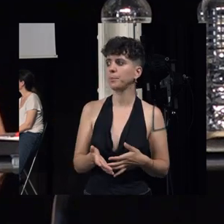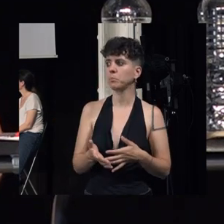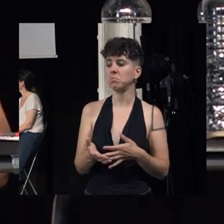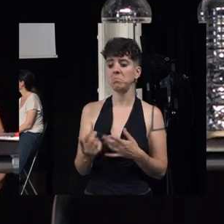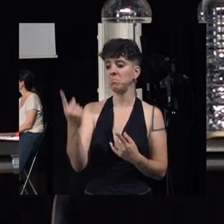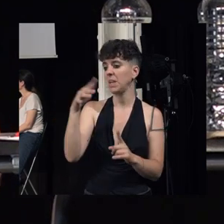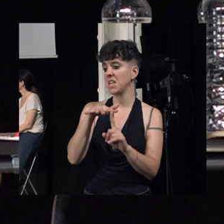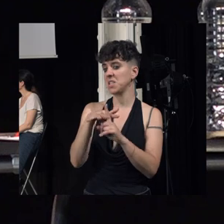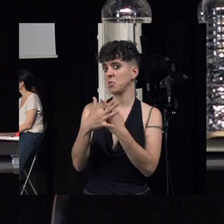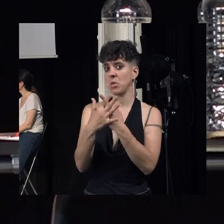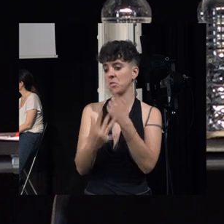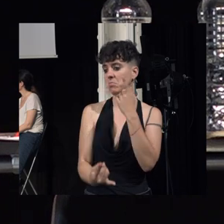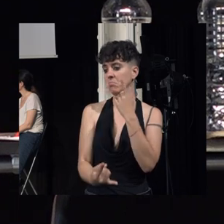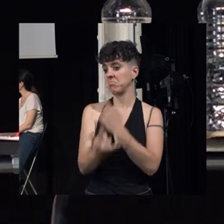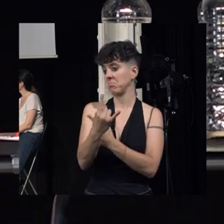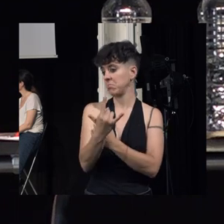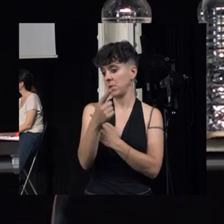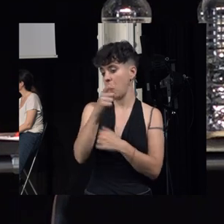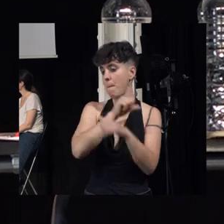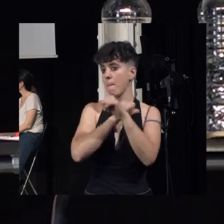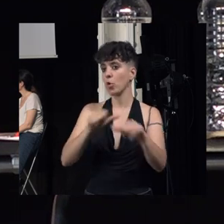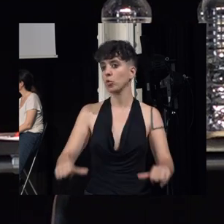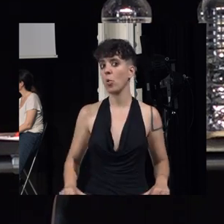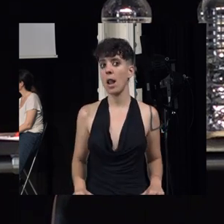un caso nacional en Portugal,